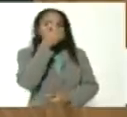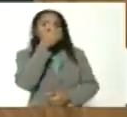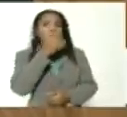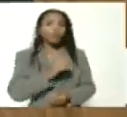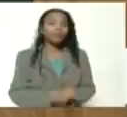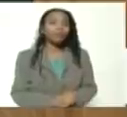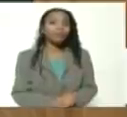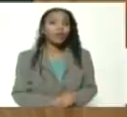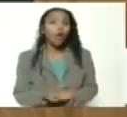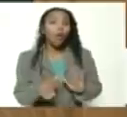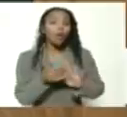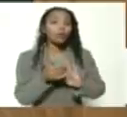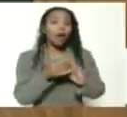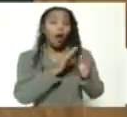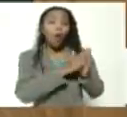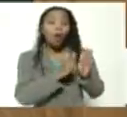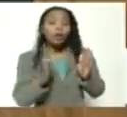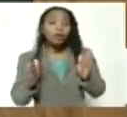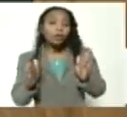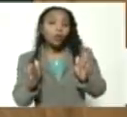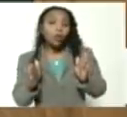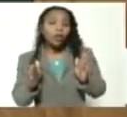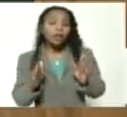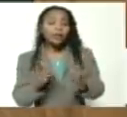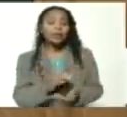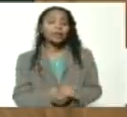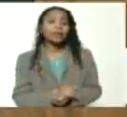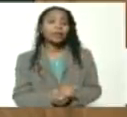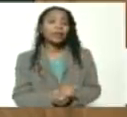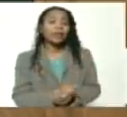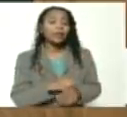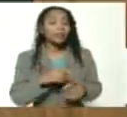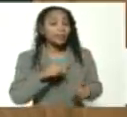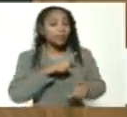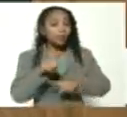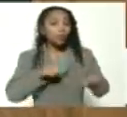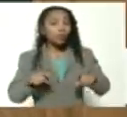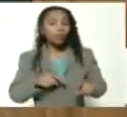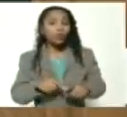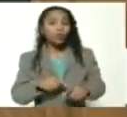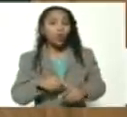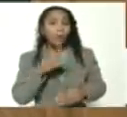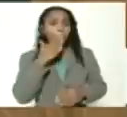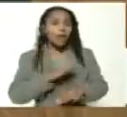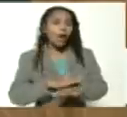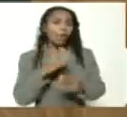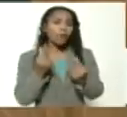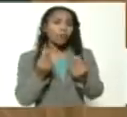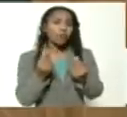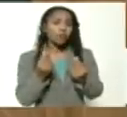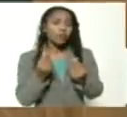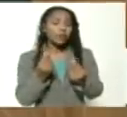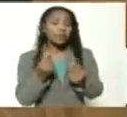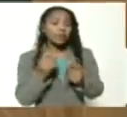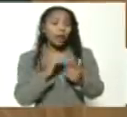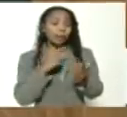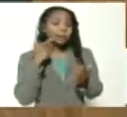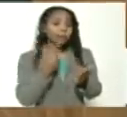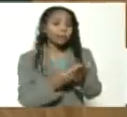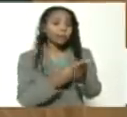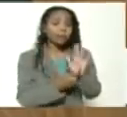las organizaciones criminales dedicadas a la legitimación de capitales y los delitos financieros se han presentado